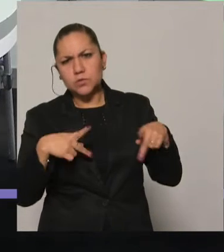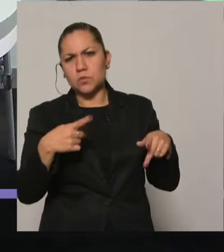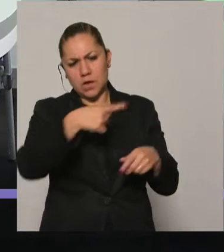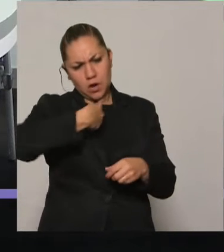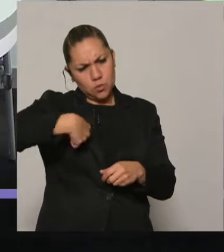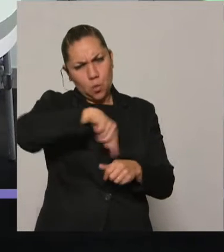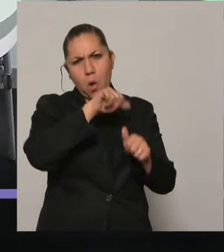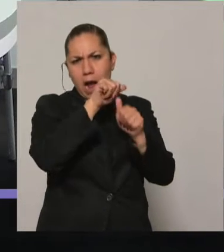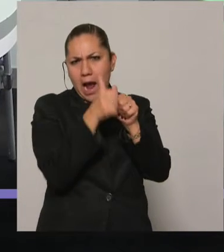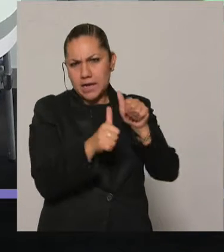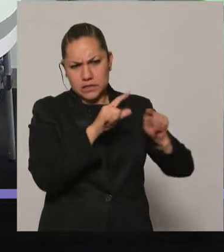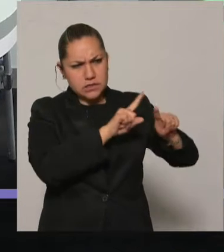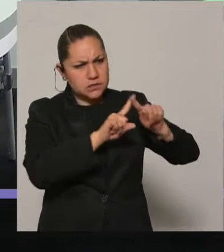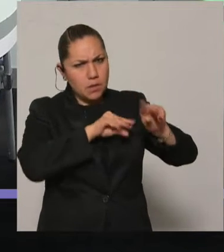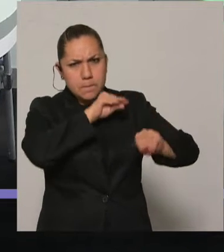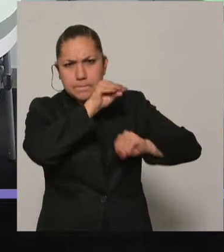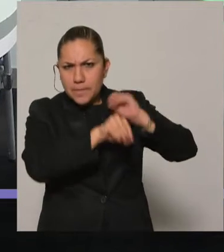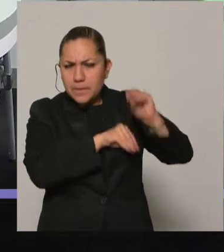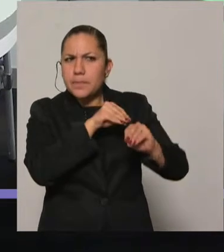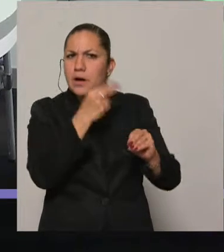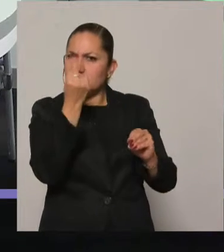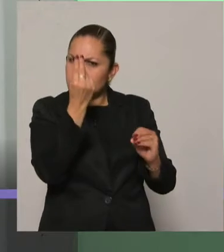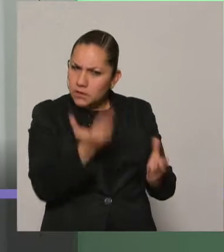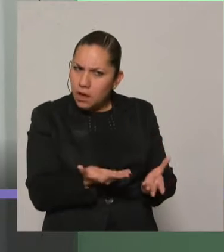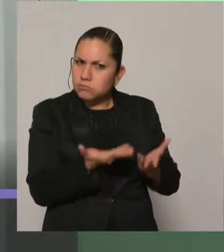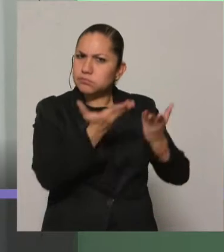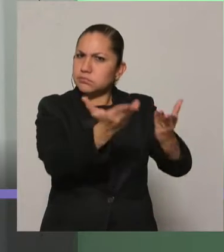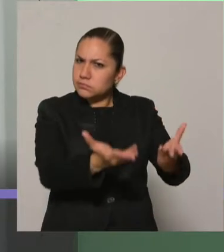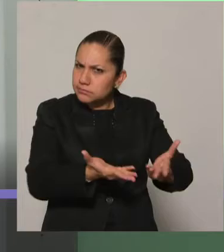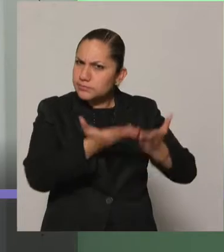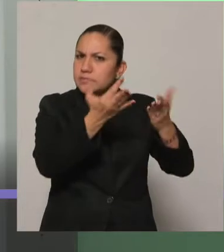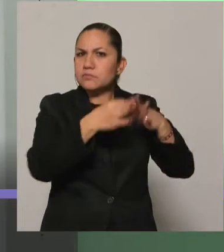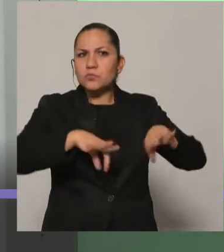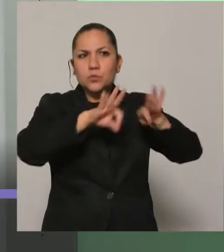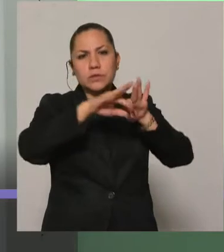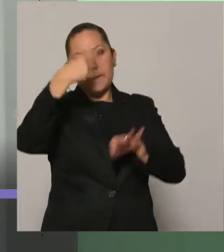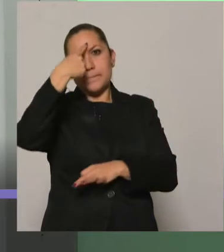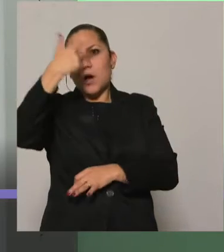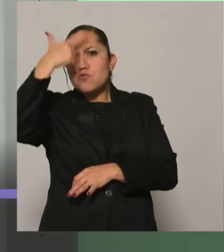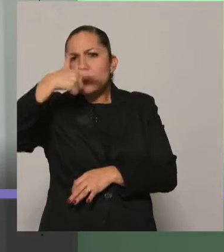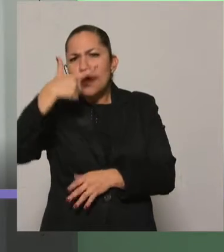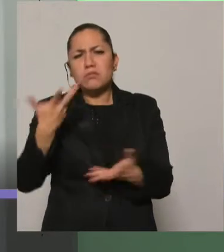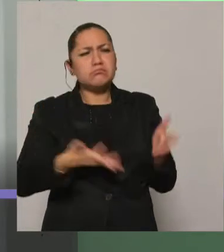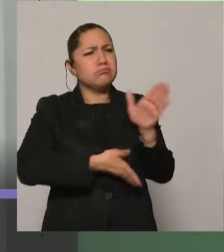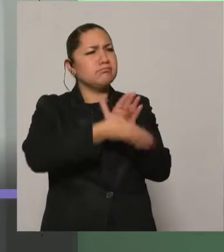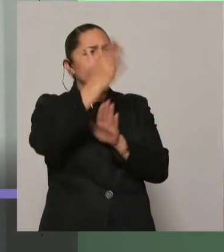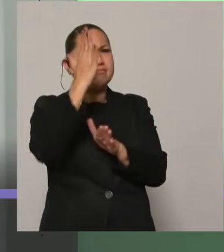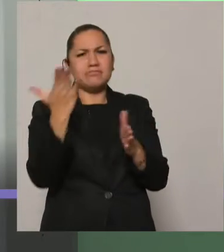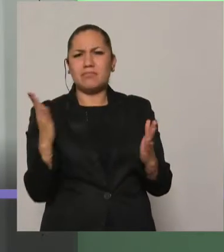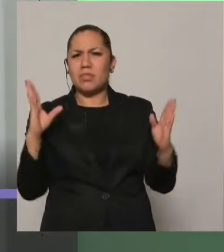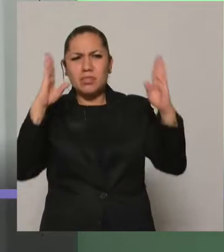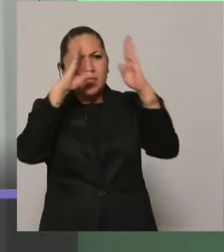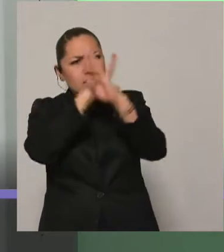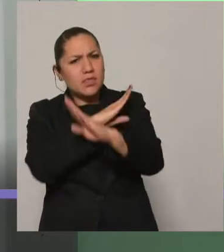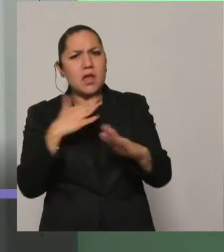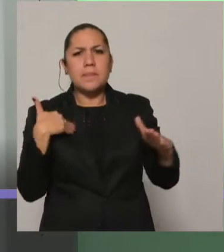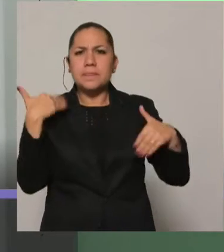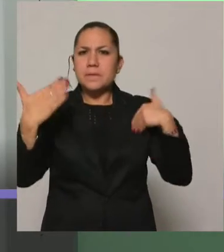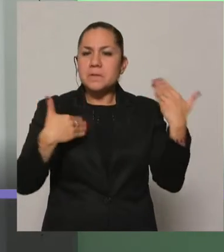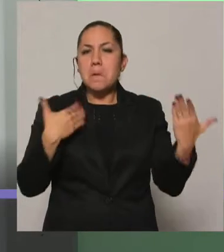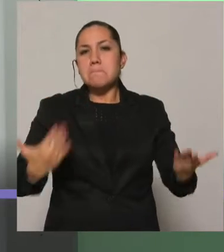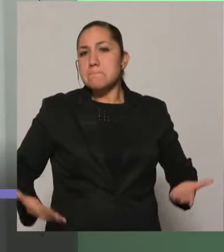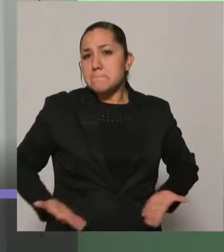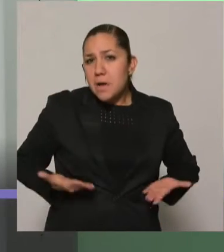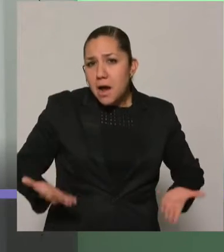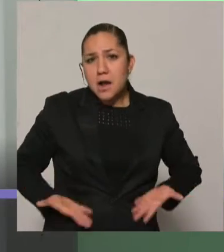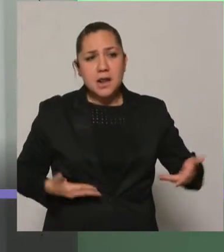y sociedad, podamos recuperar la noche, podamos salir a divertirnos, salir a bailar, salir al teatro, poder